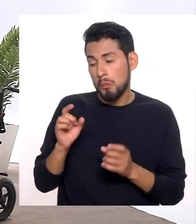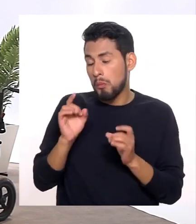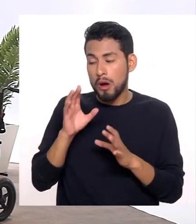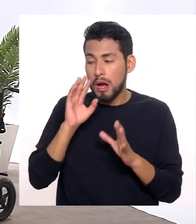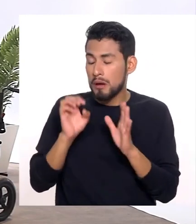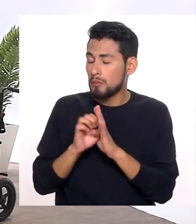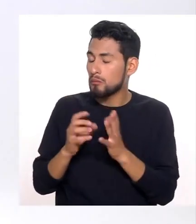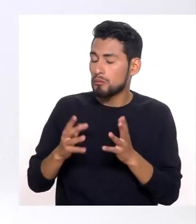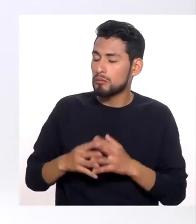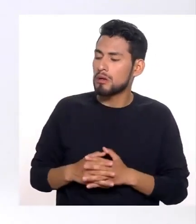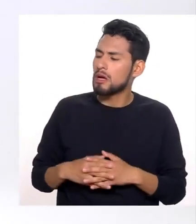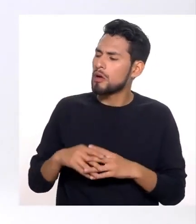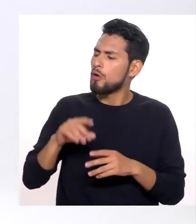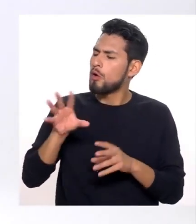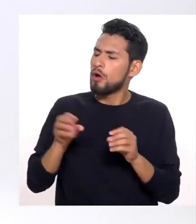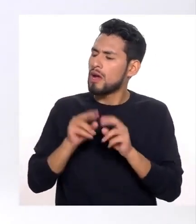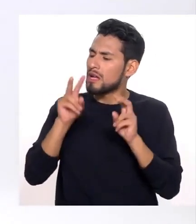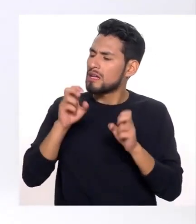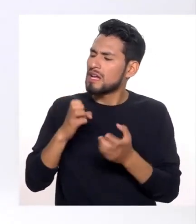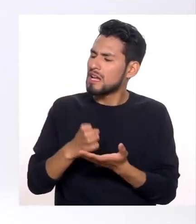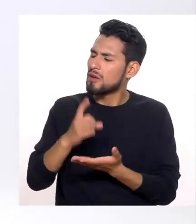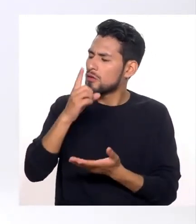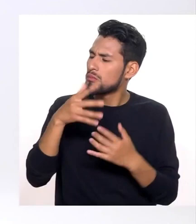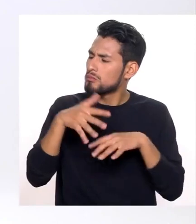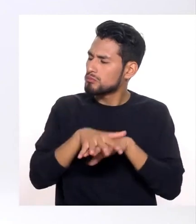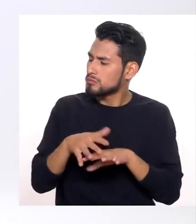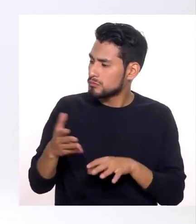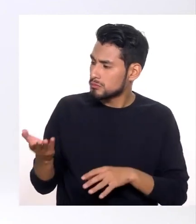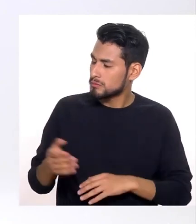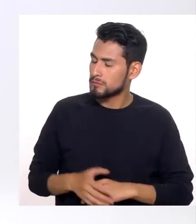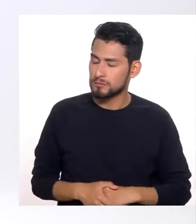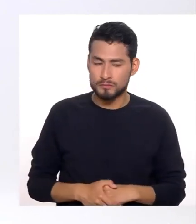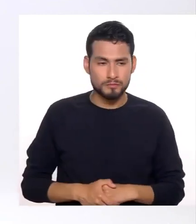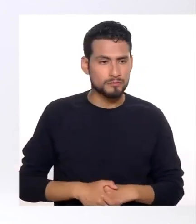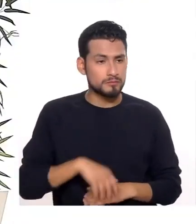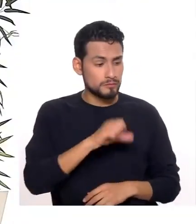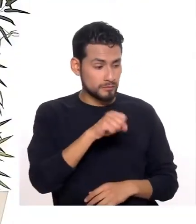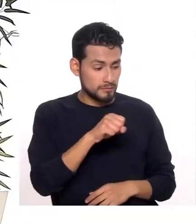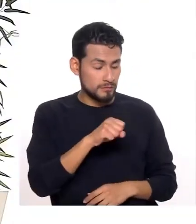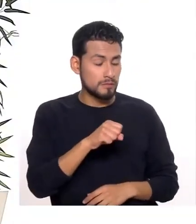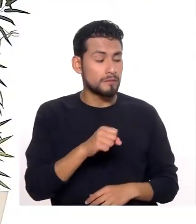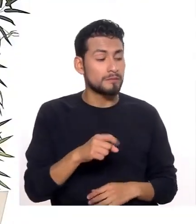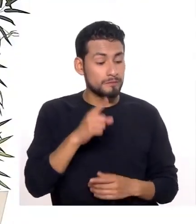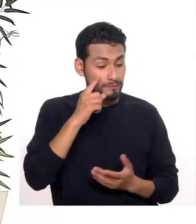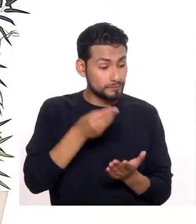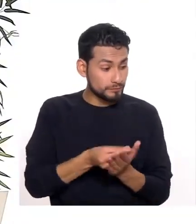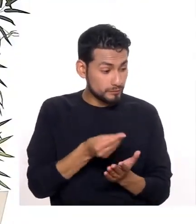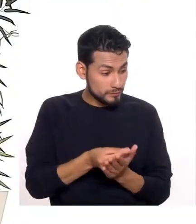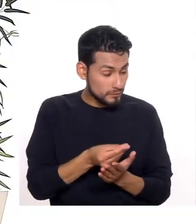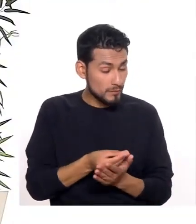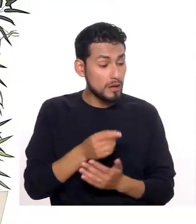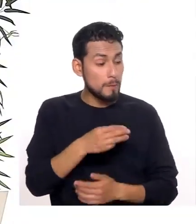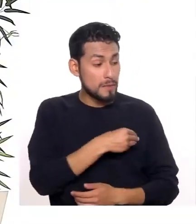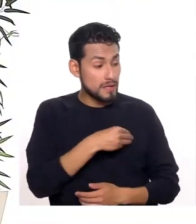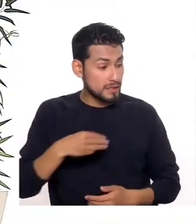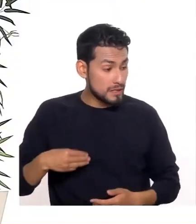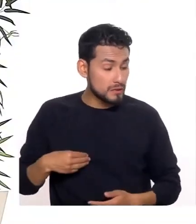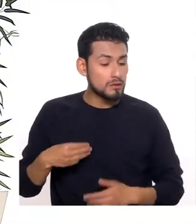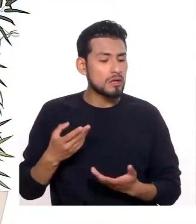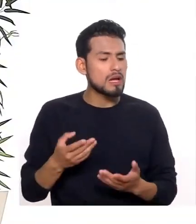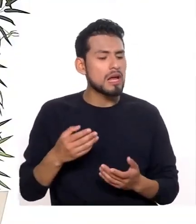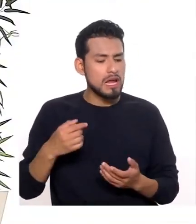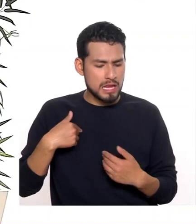para desarrollar todo este tema de la educación inclusiva. Así es. Mira, con respecto al presupuesto, Ministerio